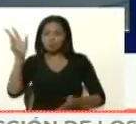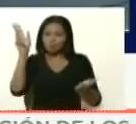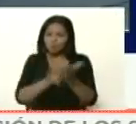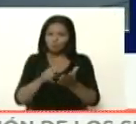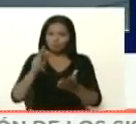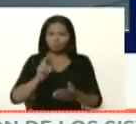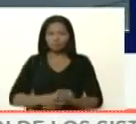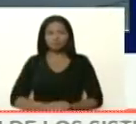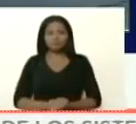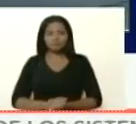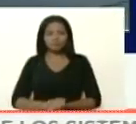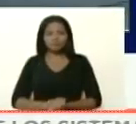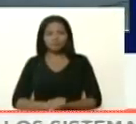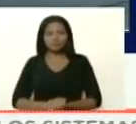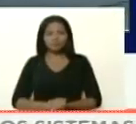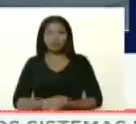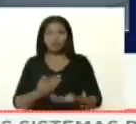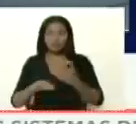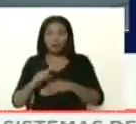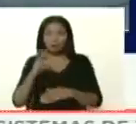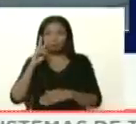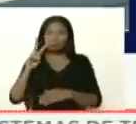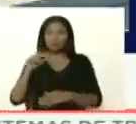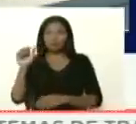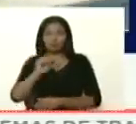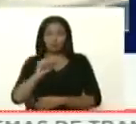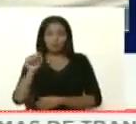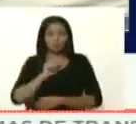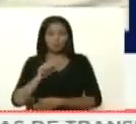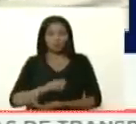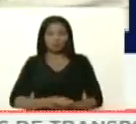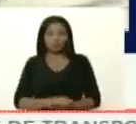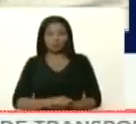¡Cúmplase! Ahí van, pues.